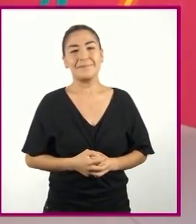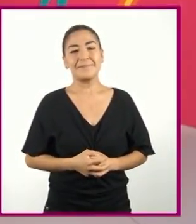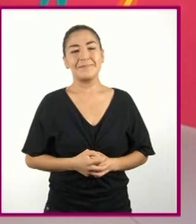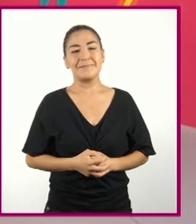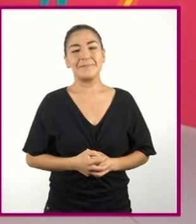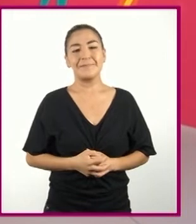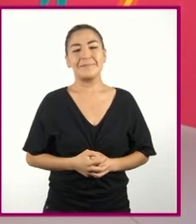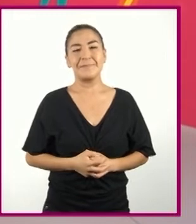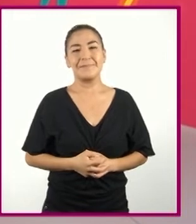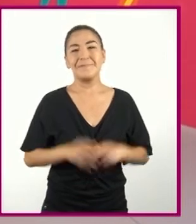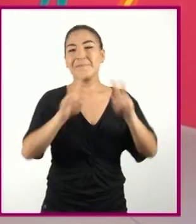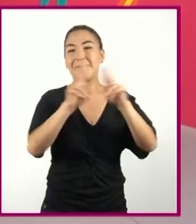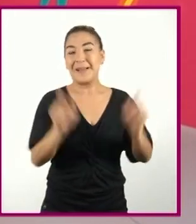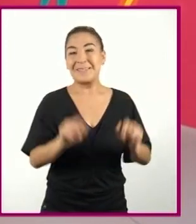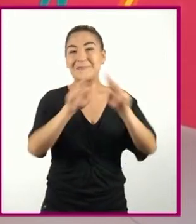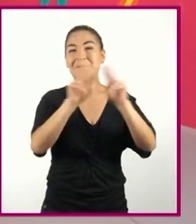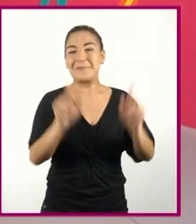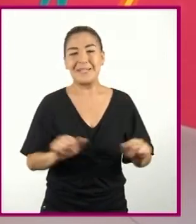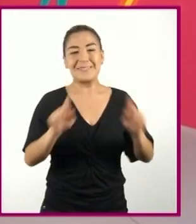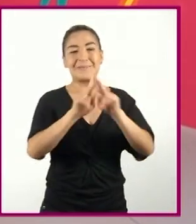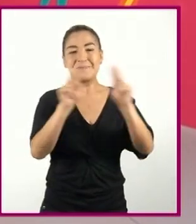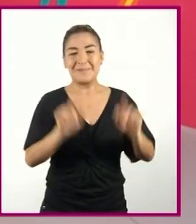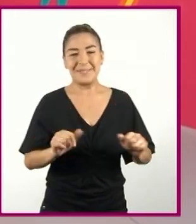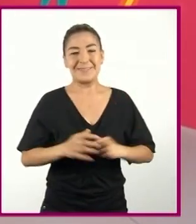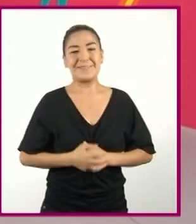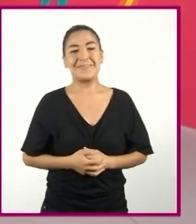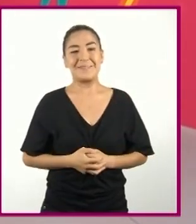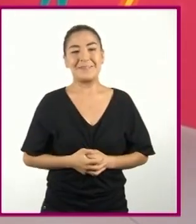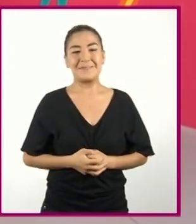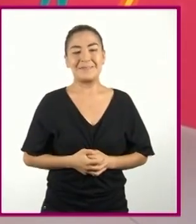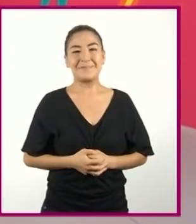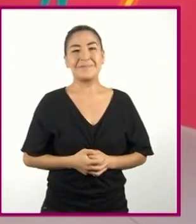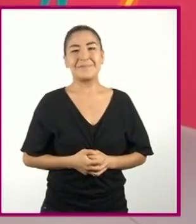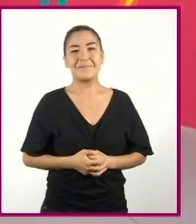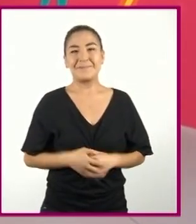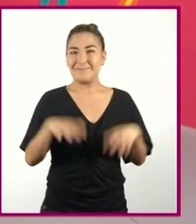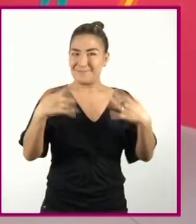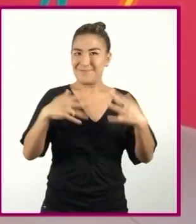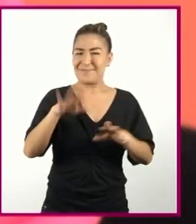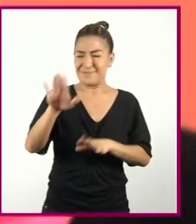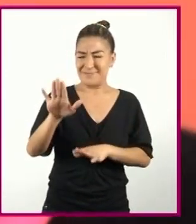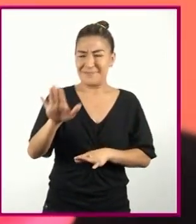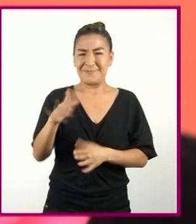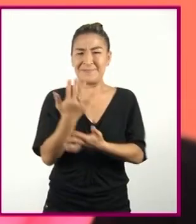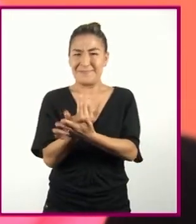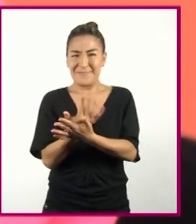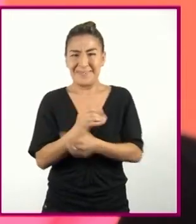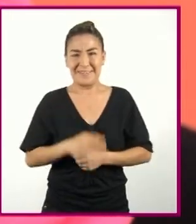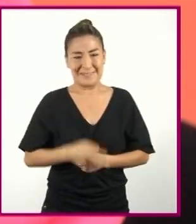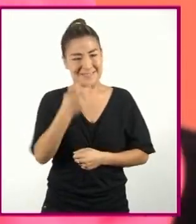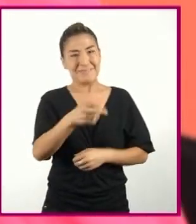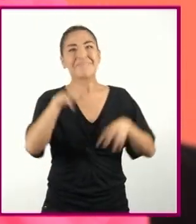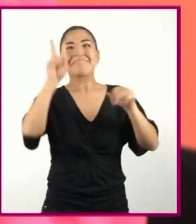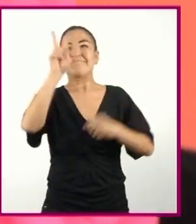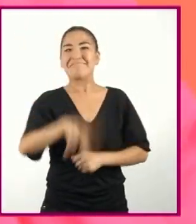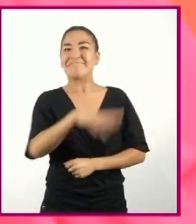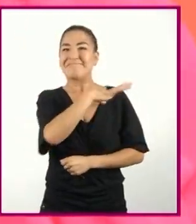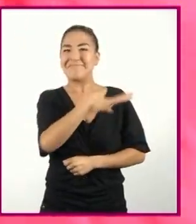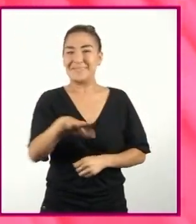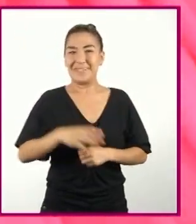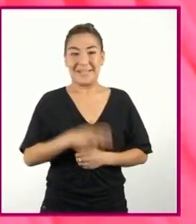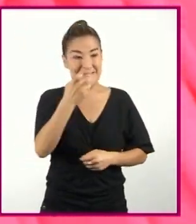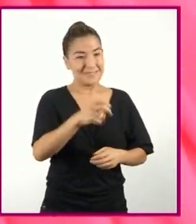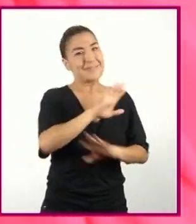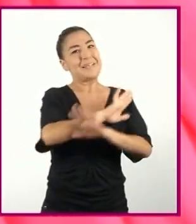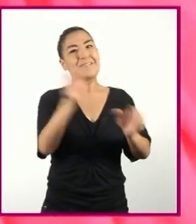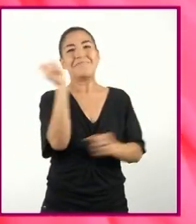canción. ¡Paz, paz, paz! ¡Ay! Espera, espera. Esto fue espectacular. De aquí a la